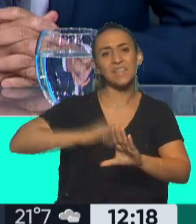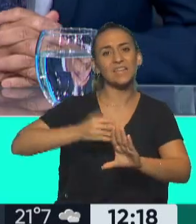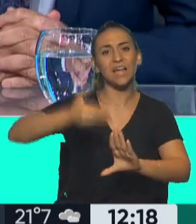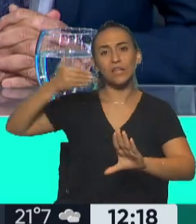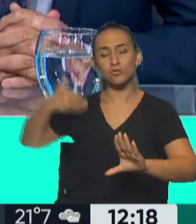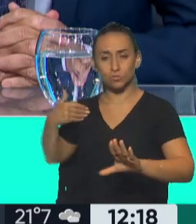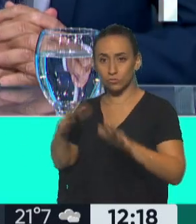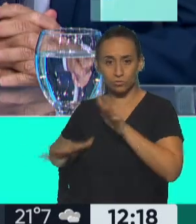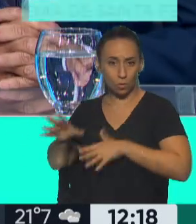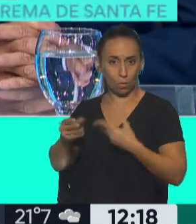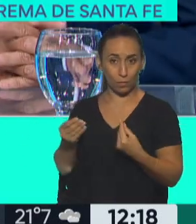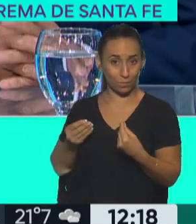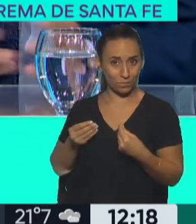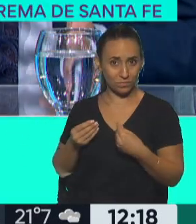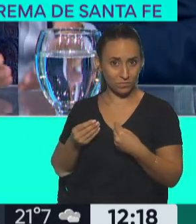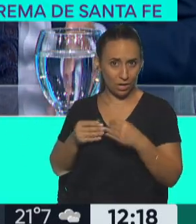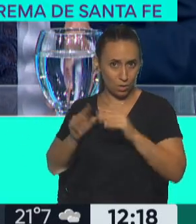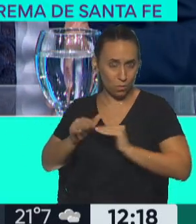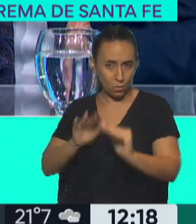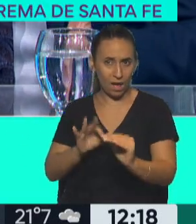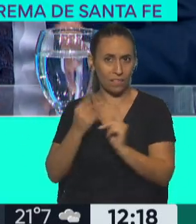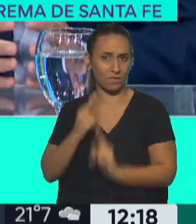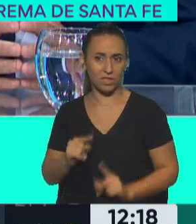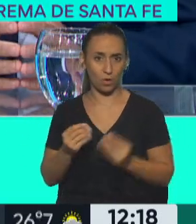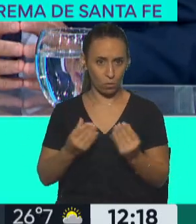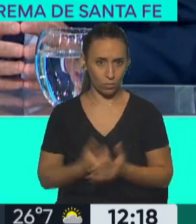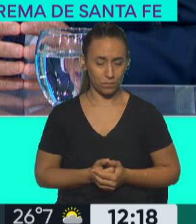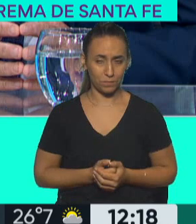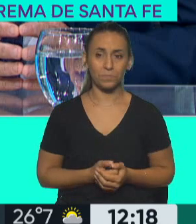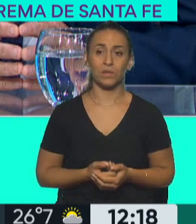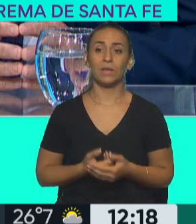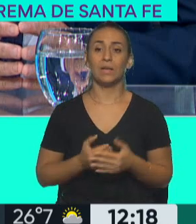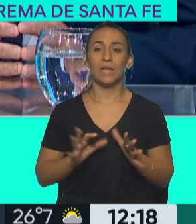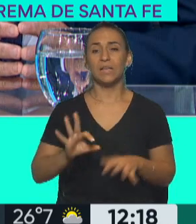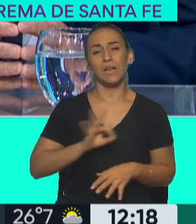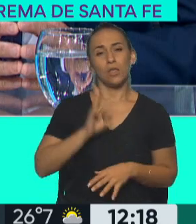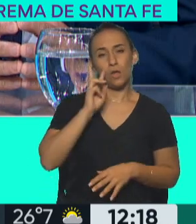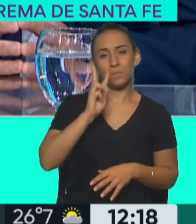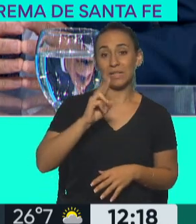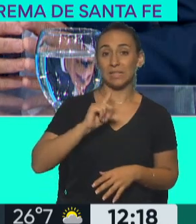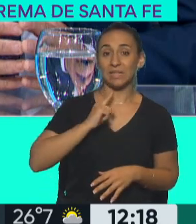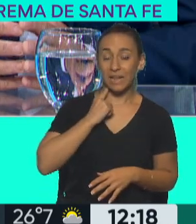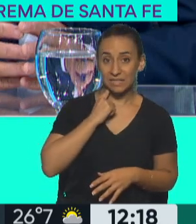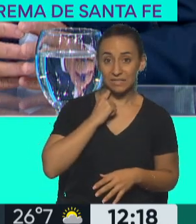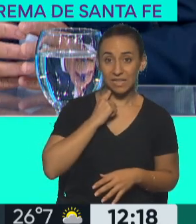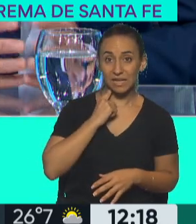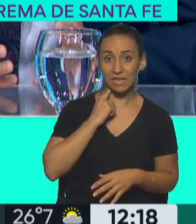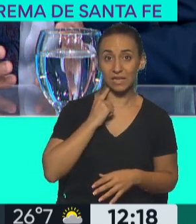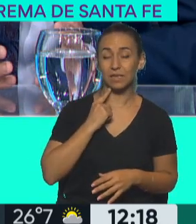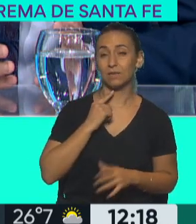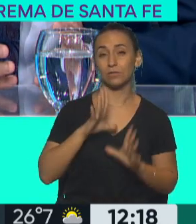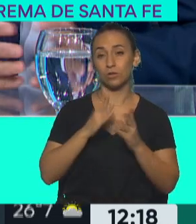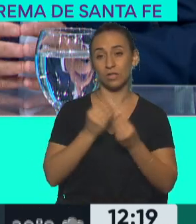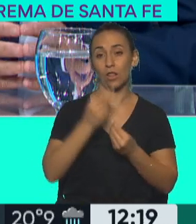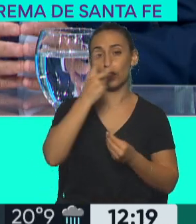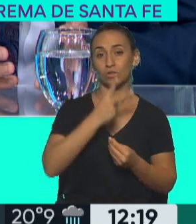bueno, este es un problema, no es un problema que nació ayer ni hace un año. No, eso seguro. En el año 2013 nosotros tuvimos